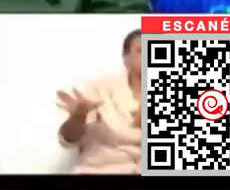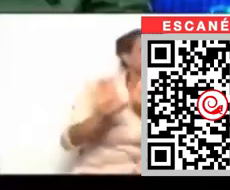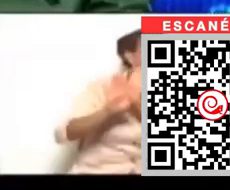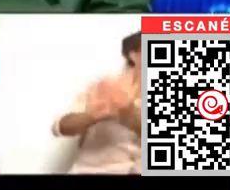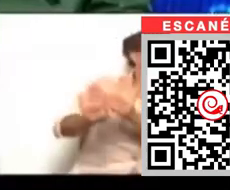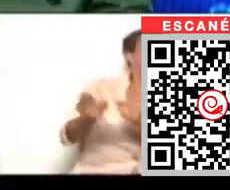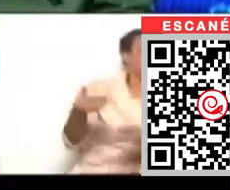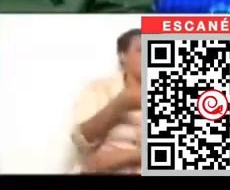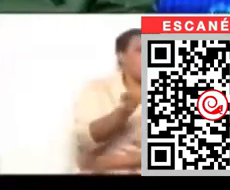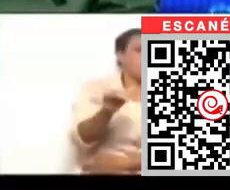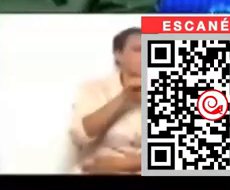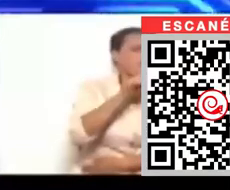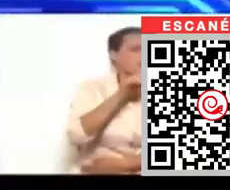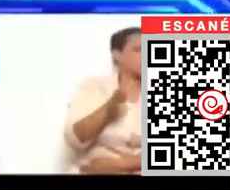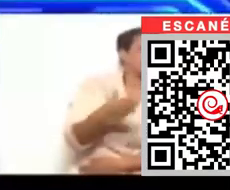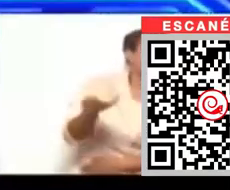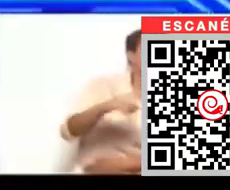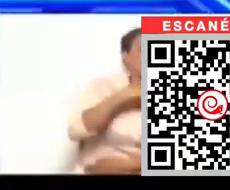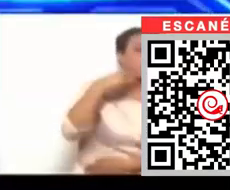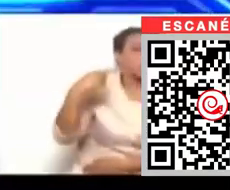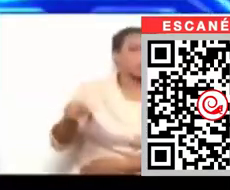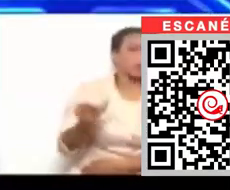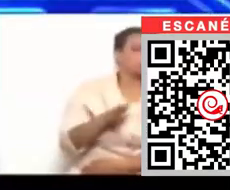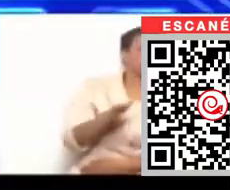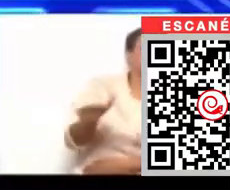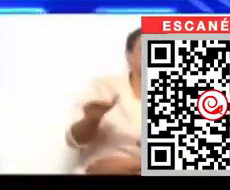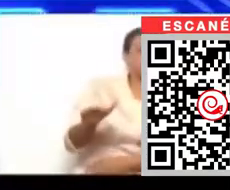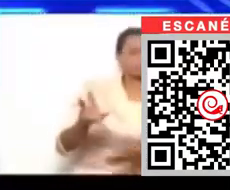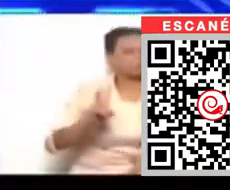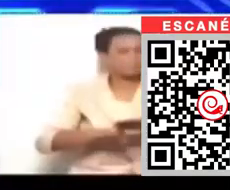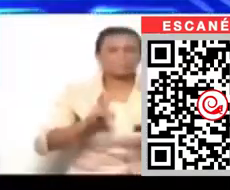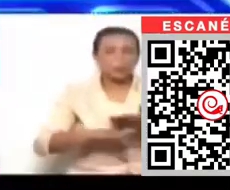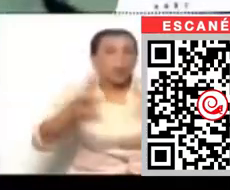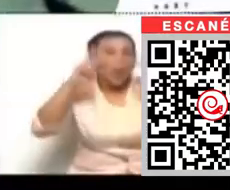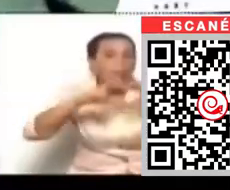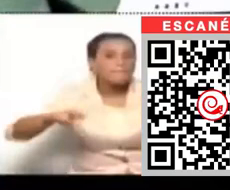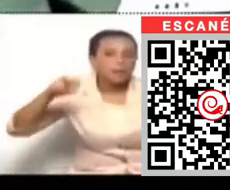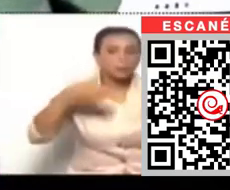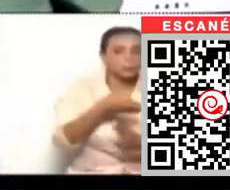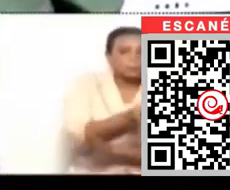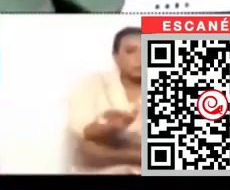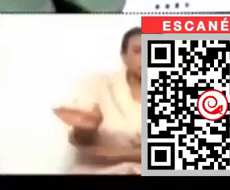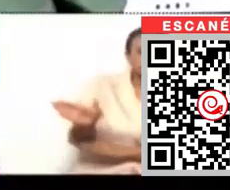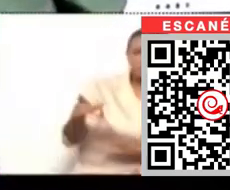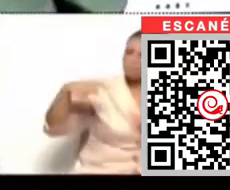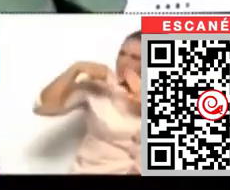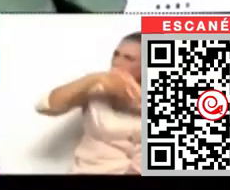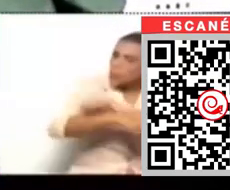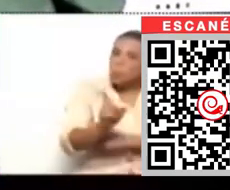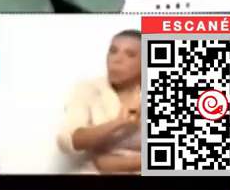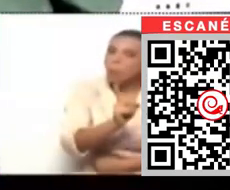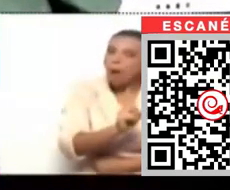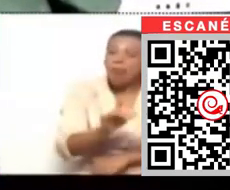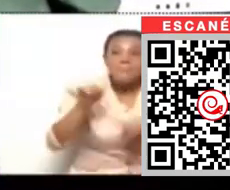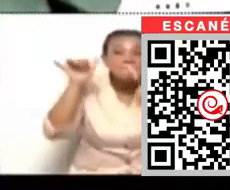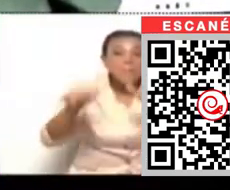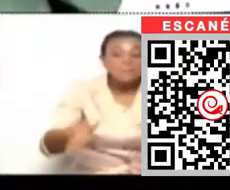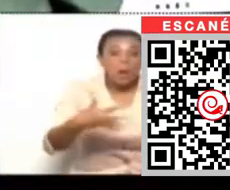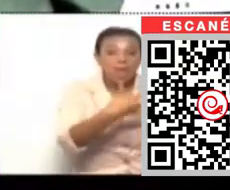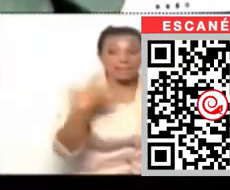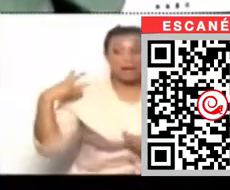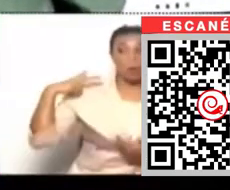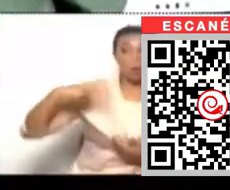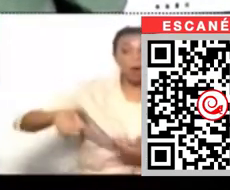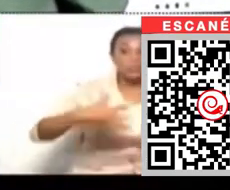opinión pública, desviar la verdad, desviar las investigaciones, y desde el primer día y mismo desde Washington